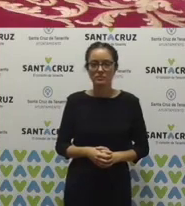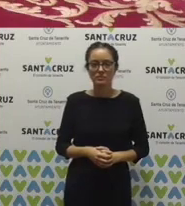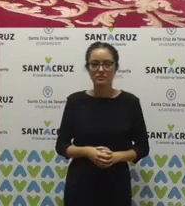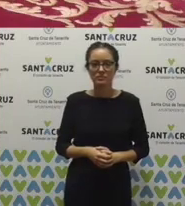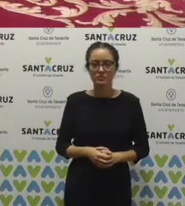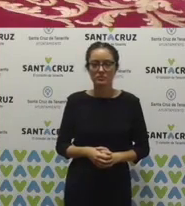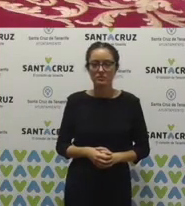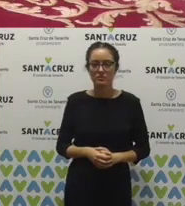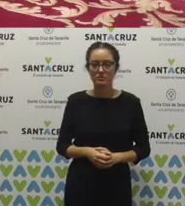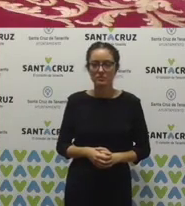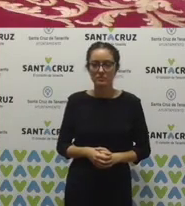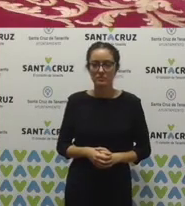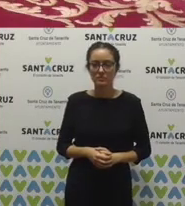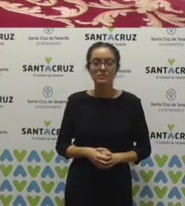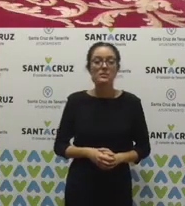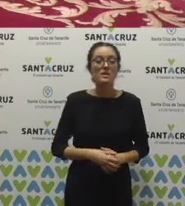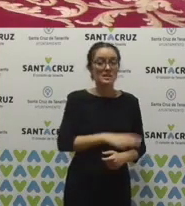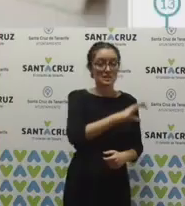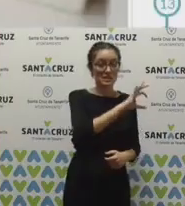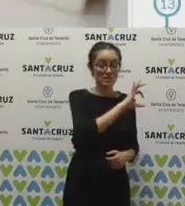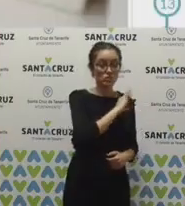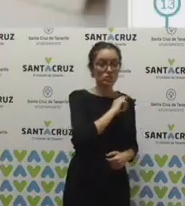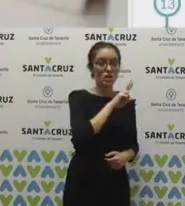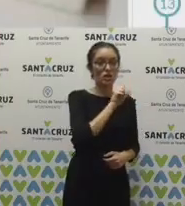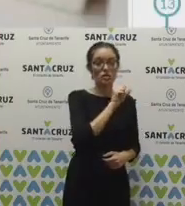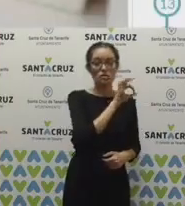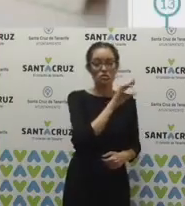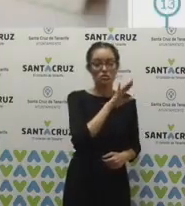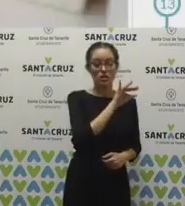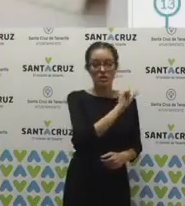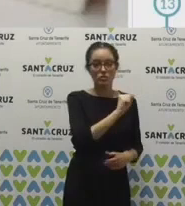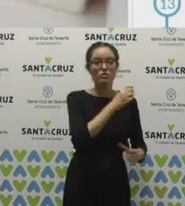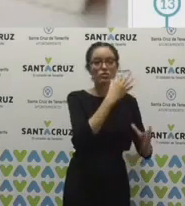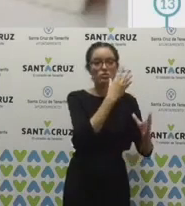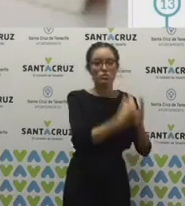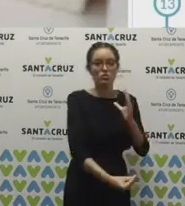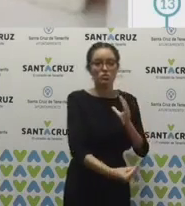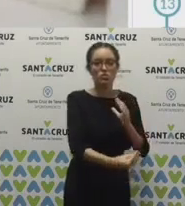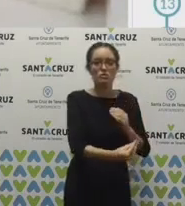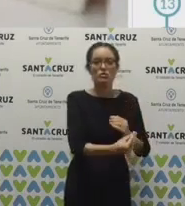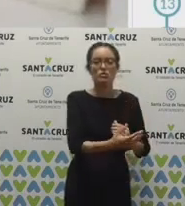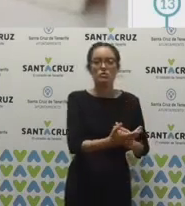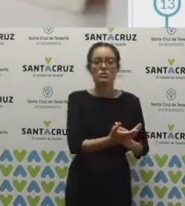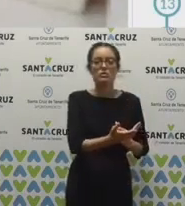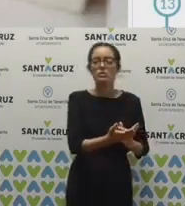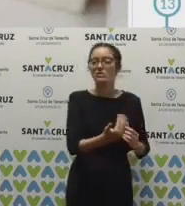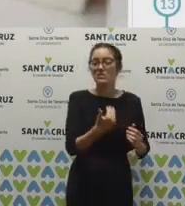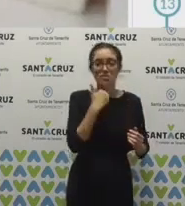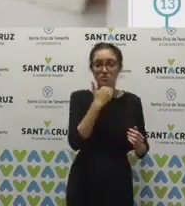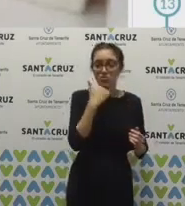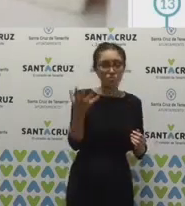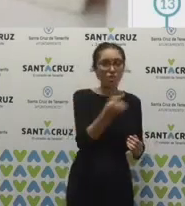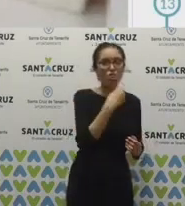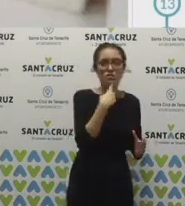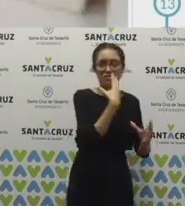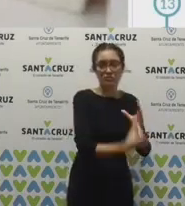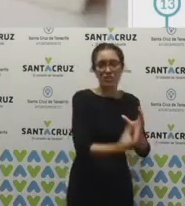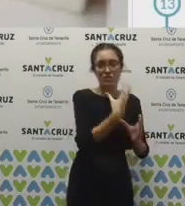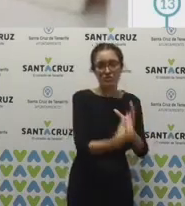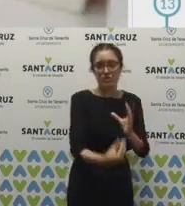doña rosario aceite a salvo lo de los muchísimo los primeros